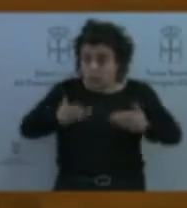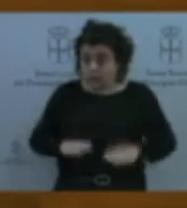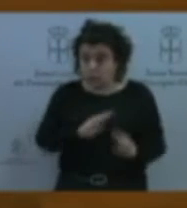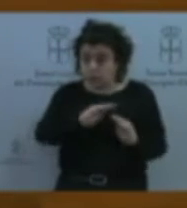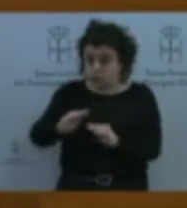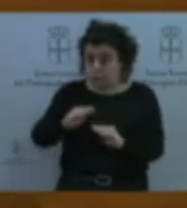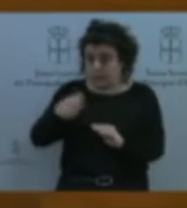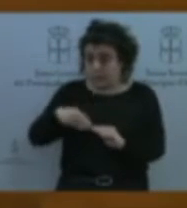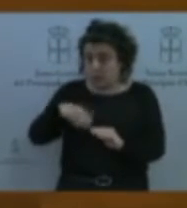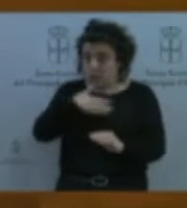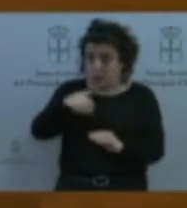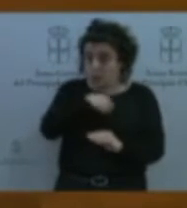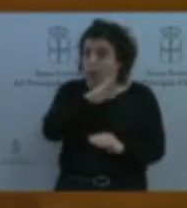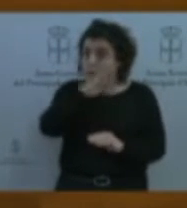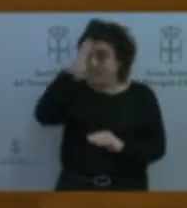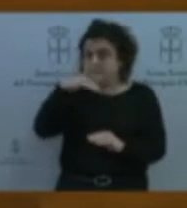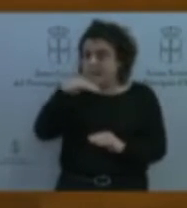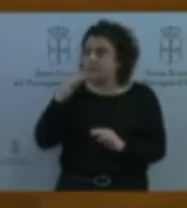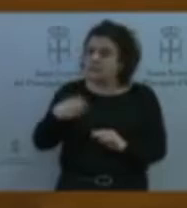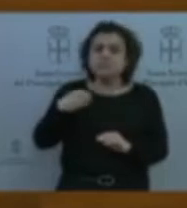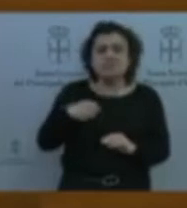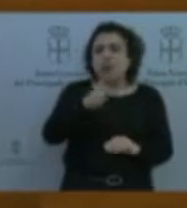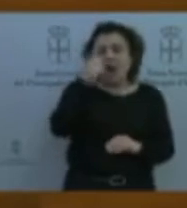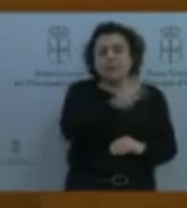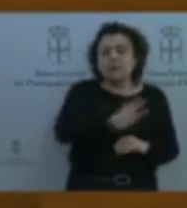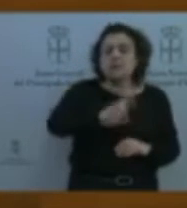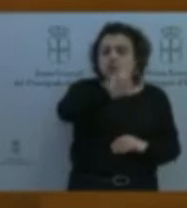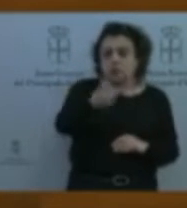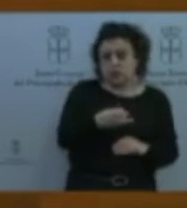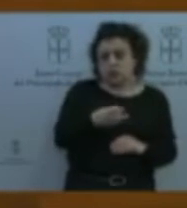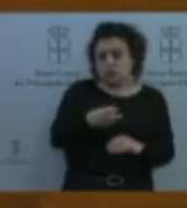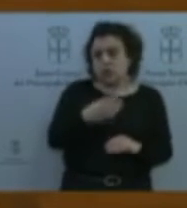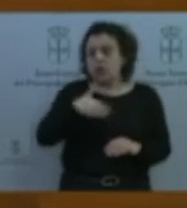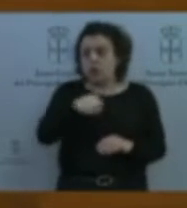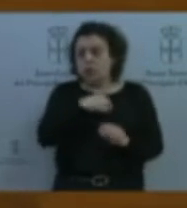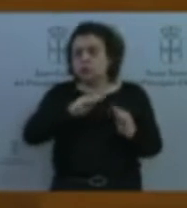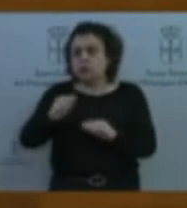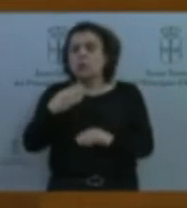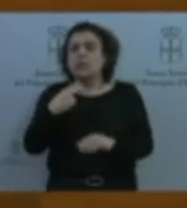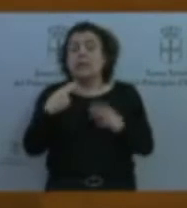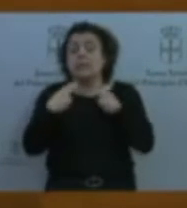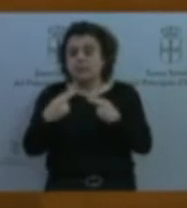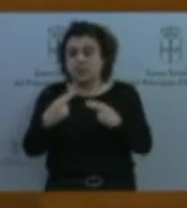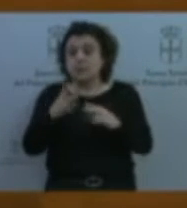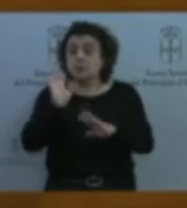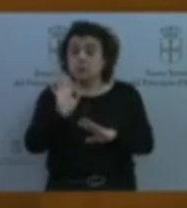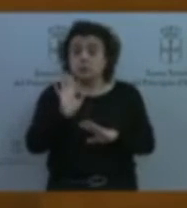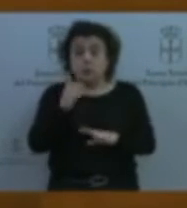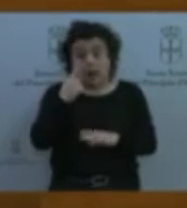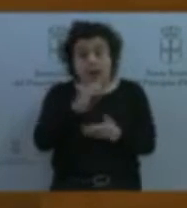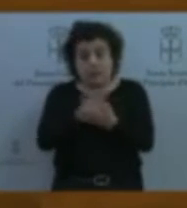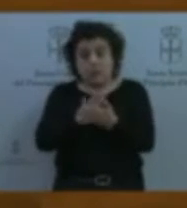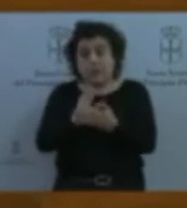como diputado. A la PNL. Durante la época, me gustaría hablar de dónde venimos y hacia dónde vamos y